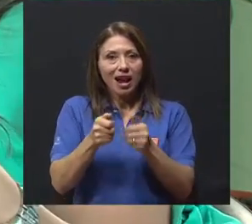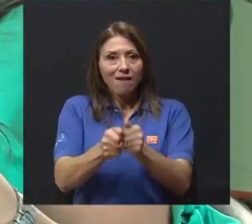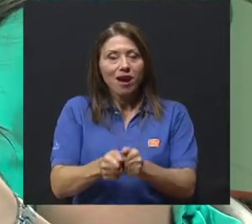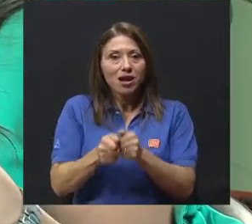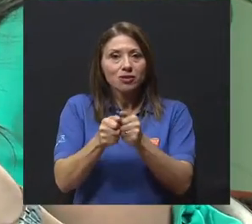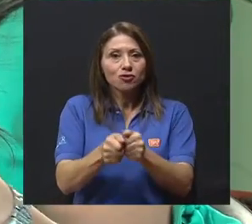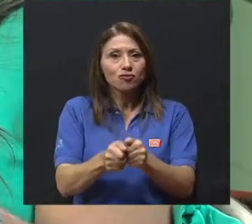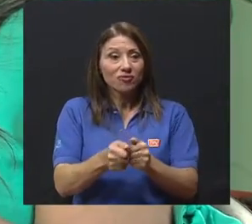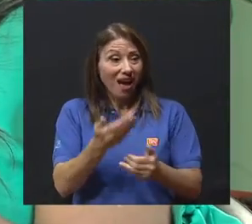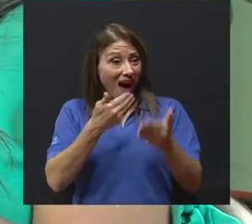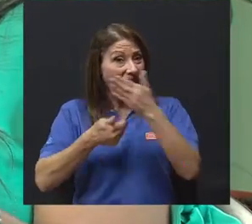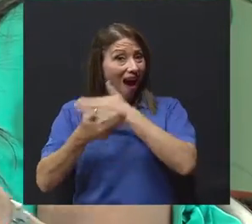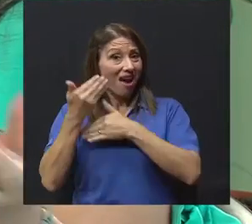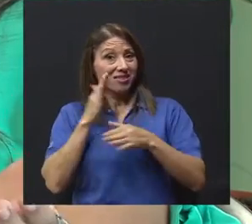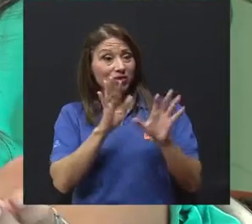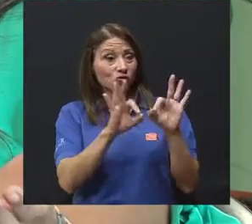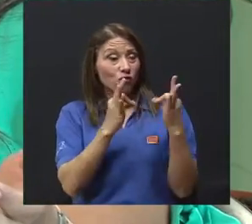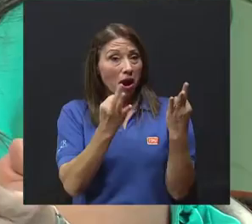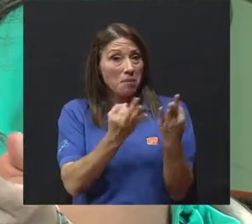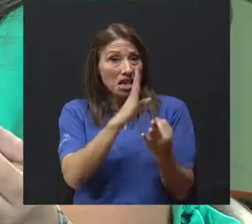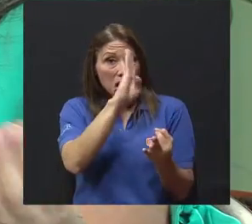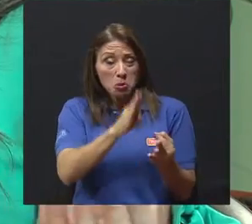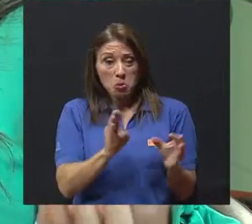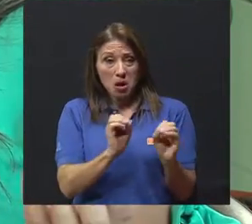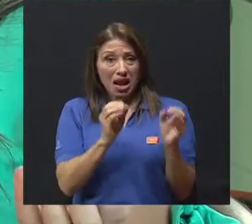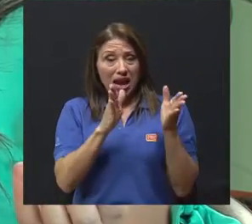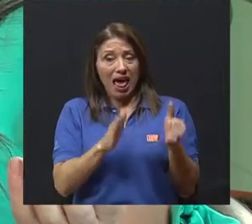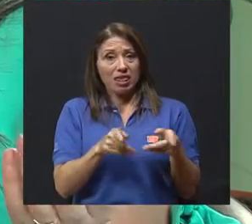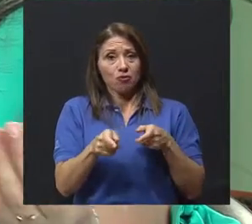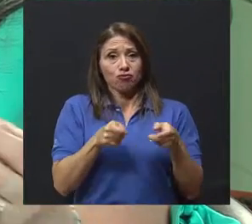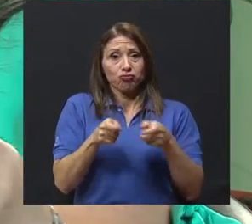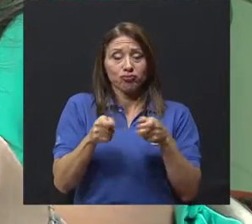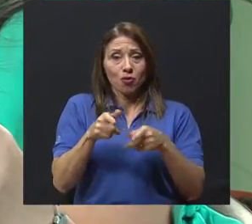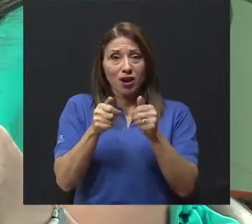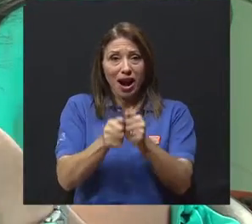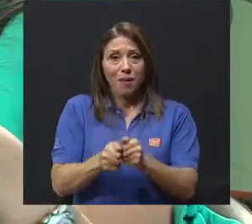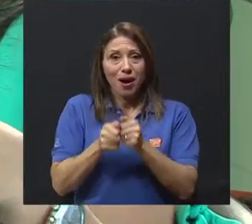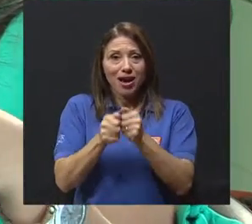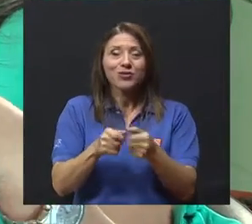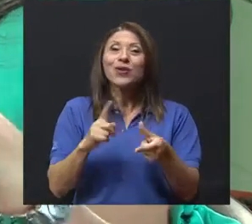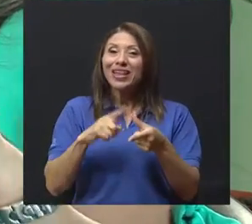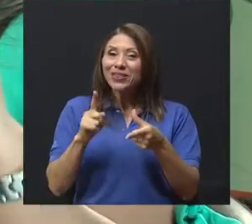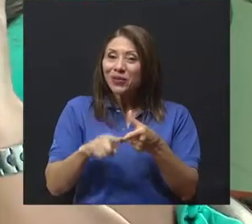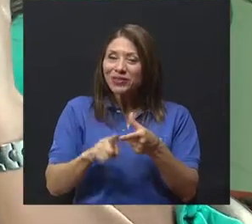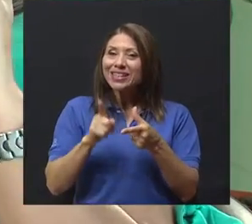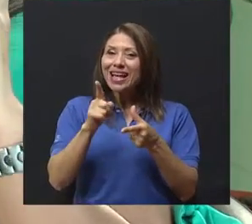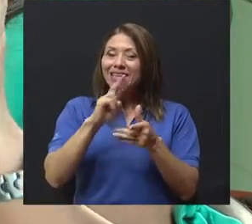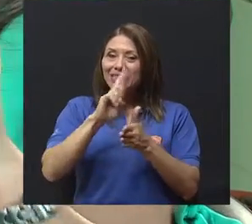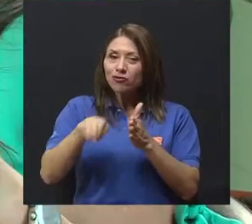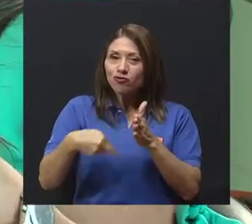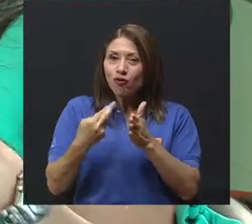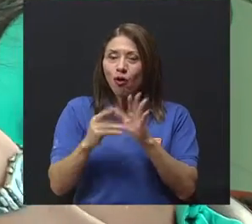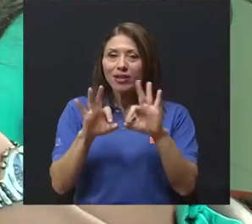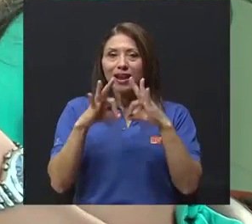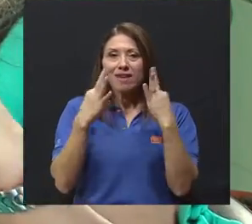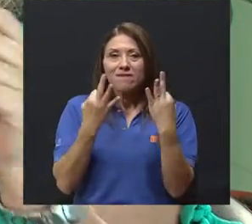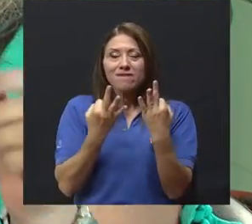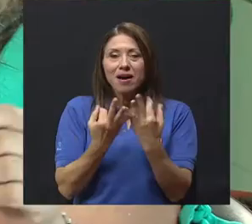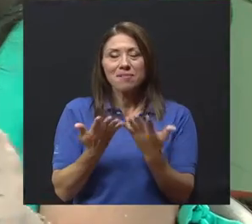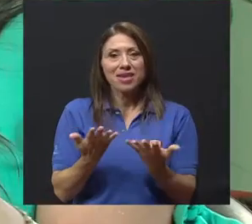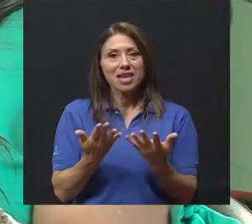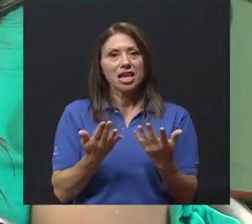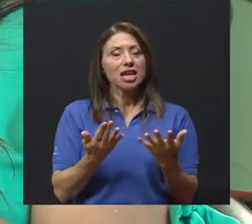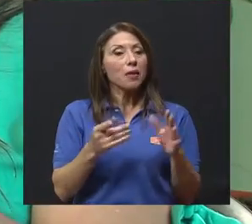nunca antes ninguno haya dominado un caballo entonces hay todo el rol de la familia de cómo se